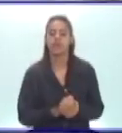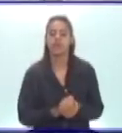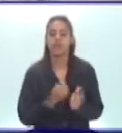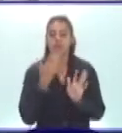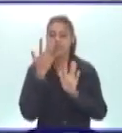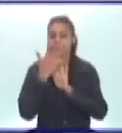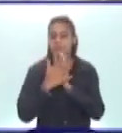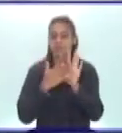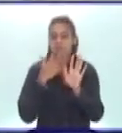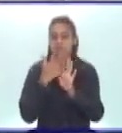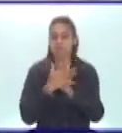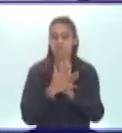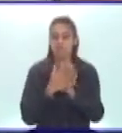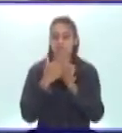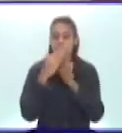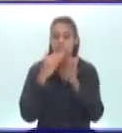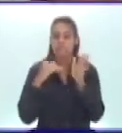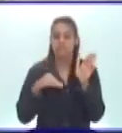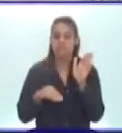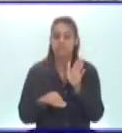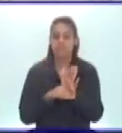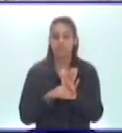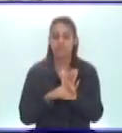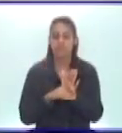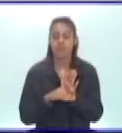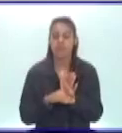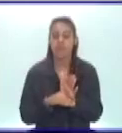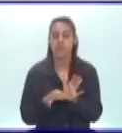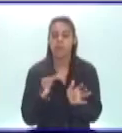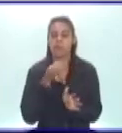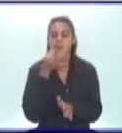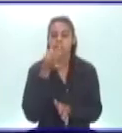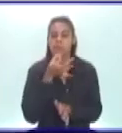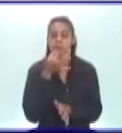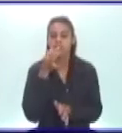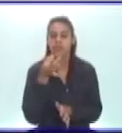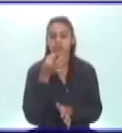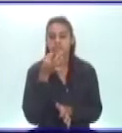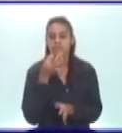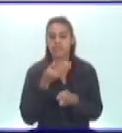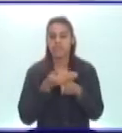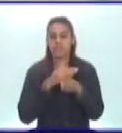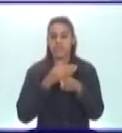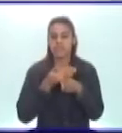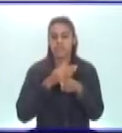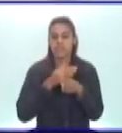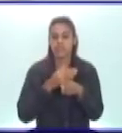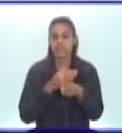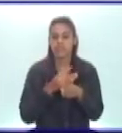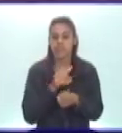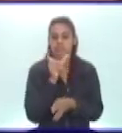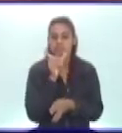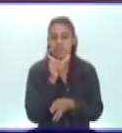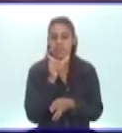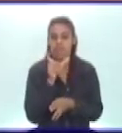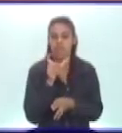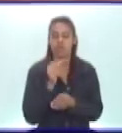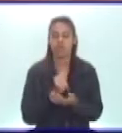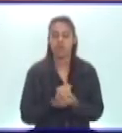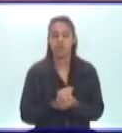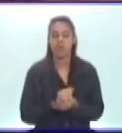seña y debajo una explicación del significado de la palabra en